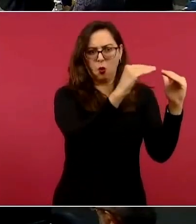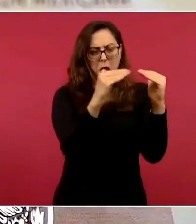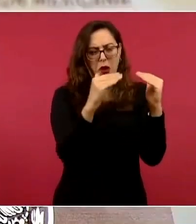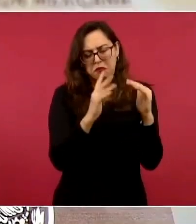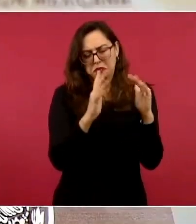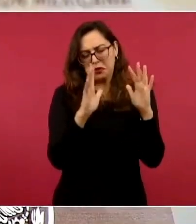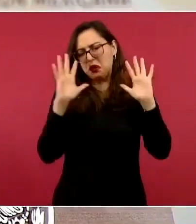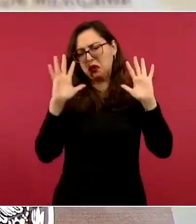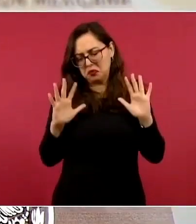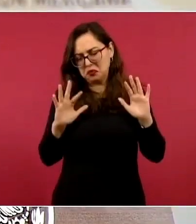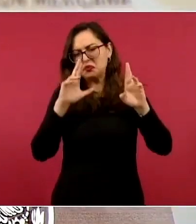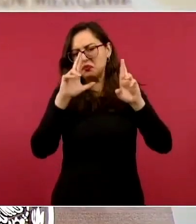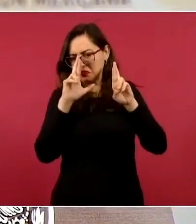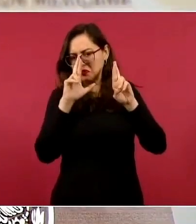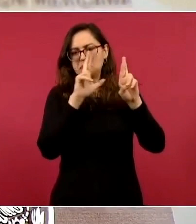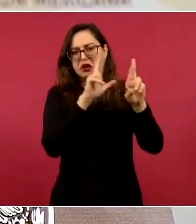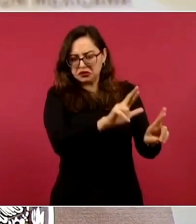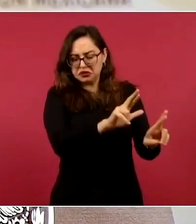respeto?